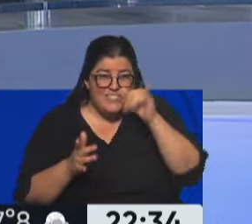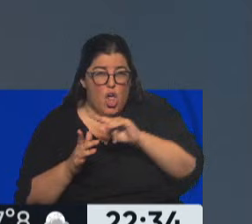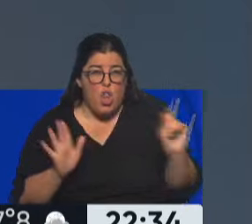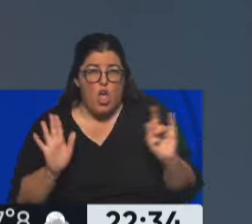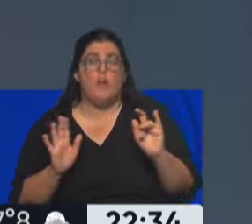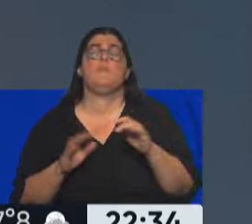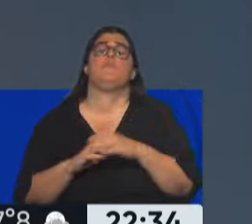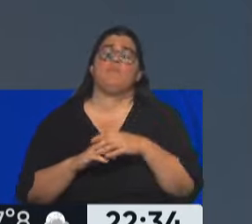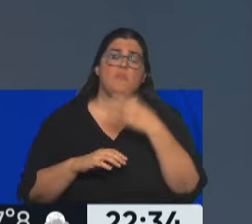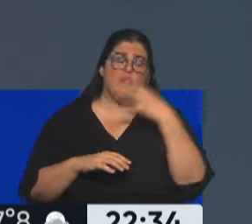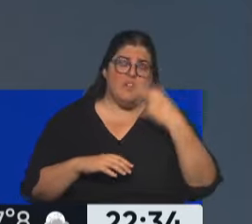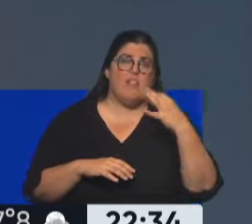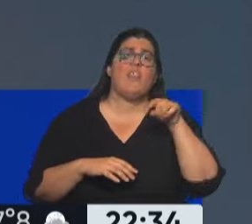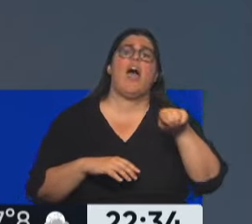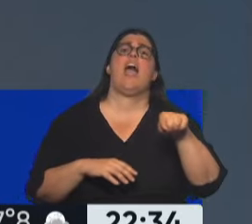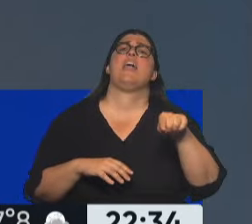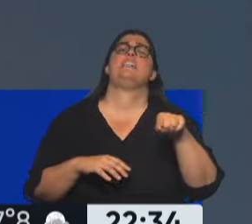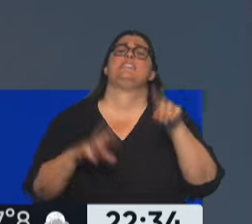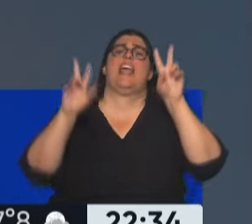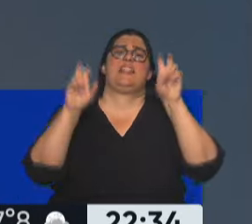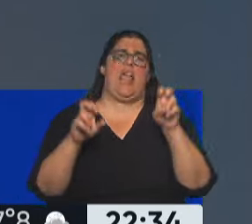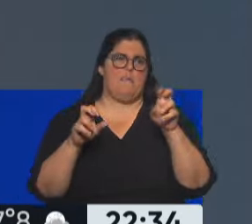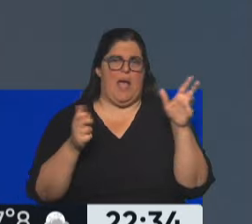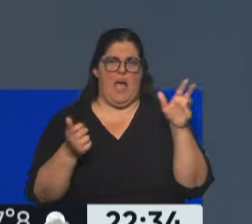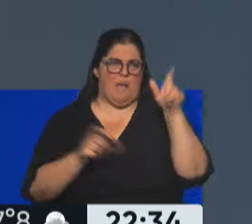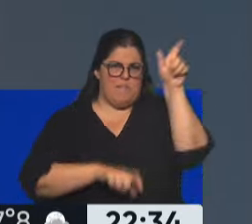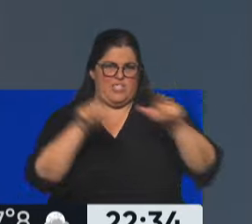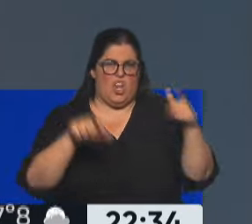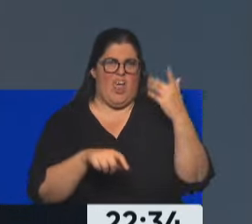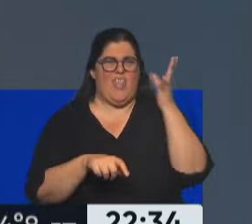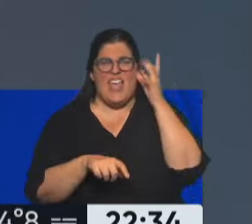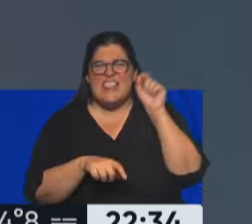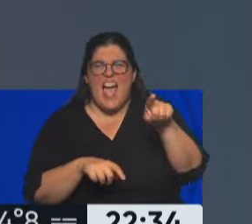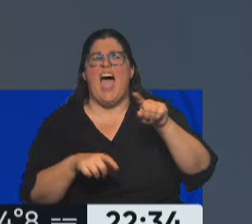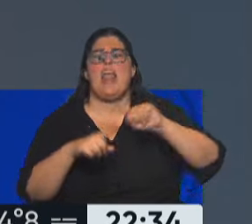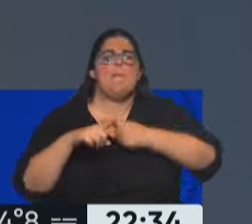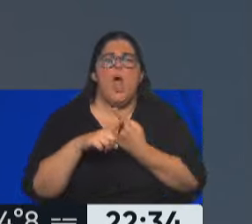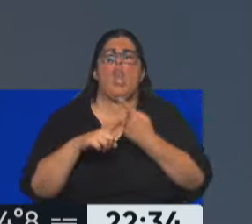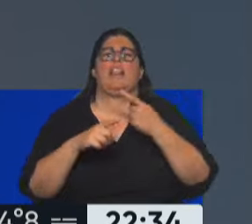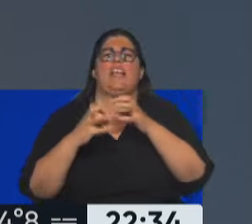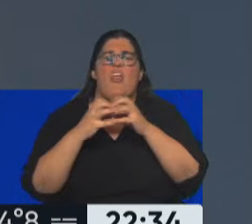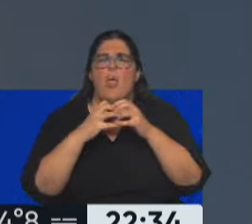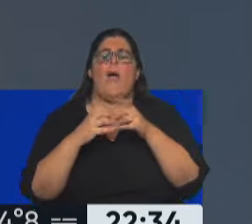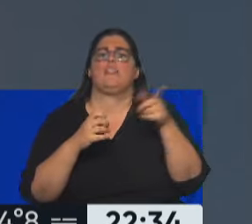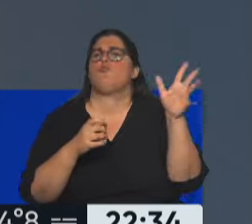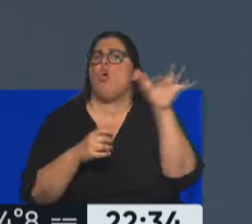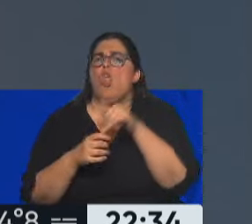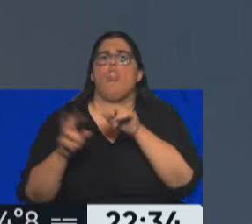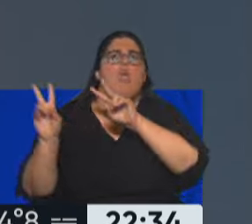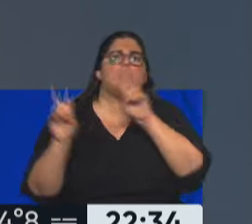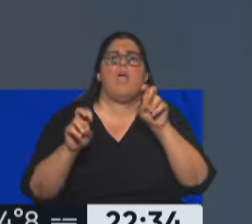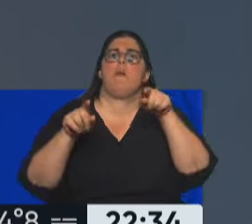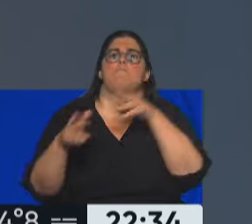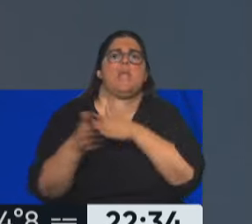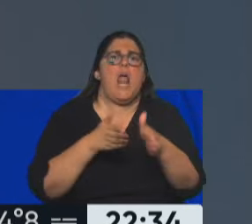tema absolutamente cotidiano en lo que es el debate político italiano. Es una promesa de la campaña de